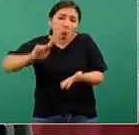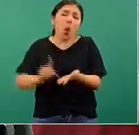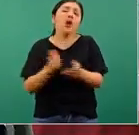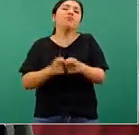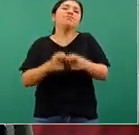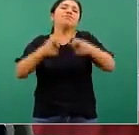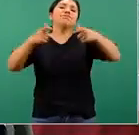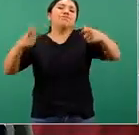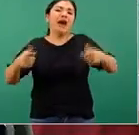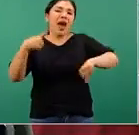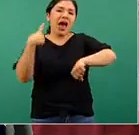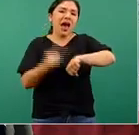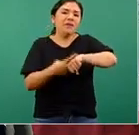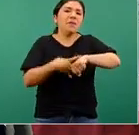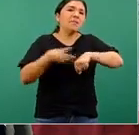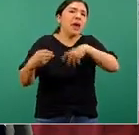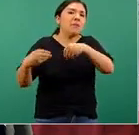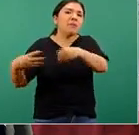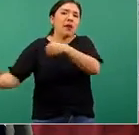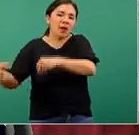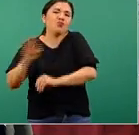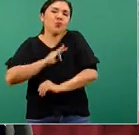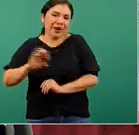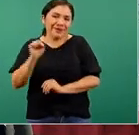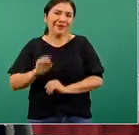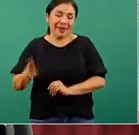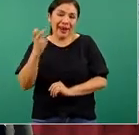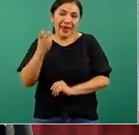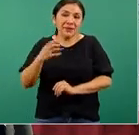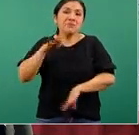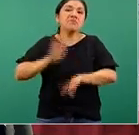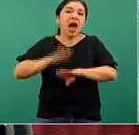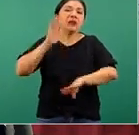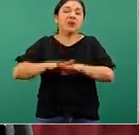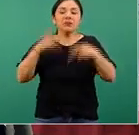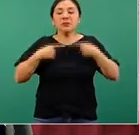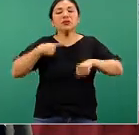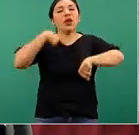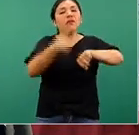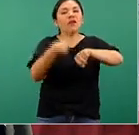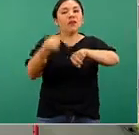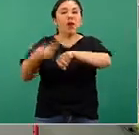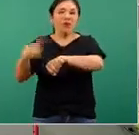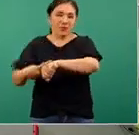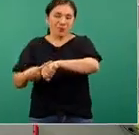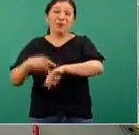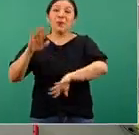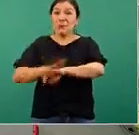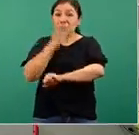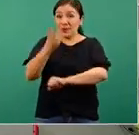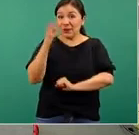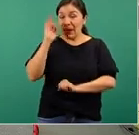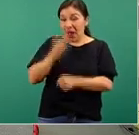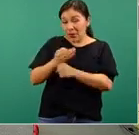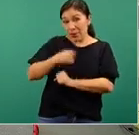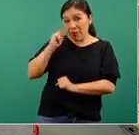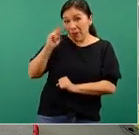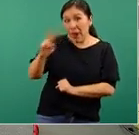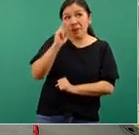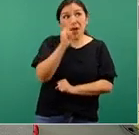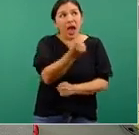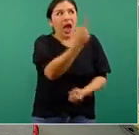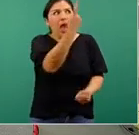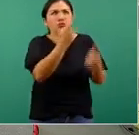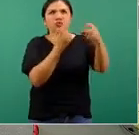la transmisión de persona a persona y por lo tanto se incrementen nuevamente los casos. Por eso lo que hemos visto hasta ahora en entidades